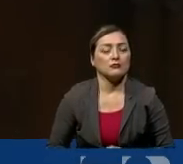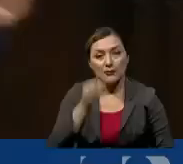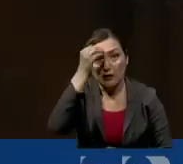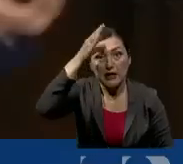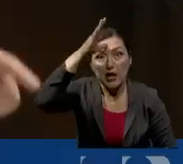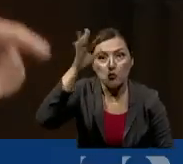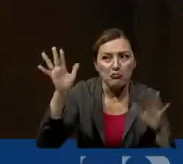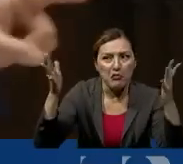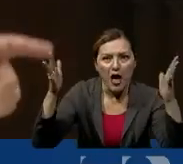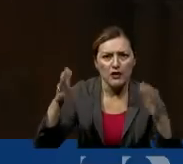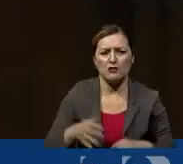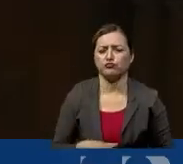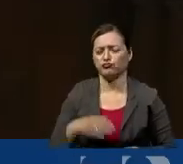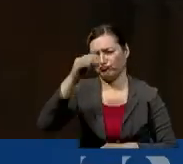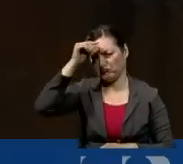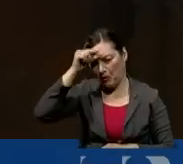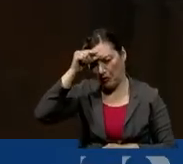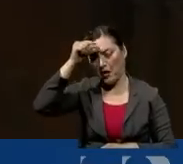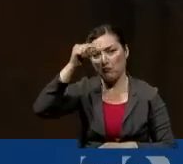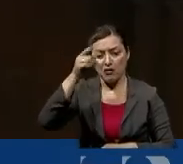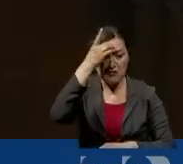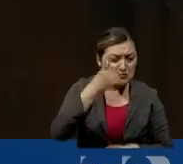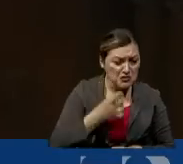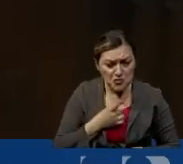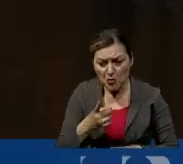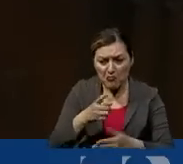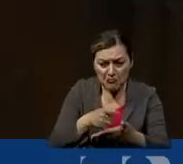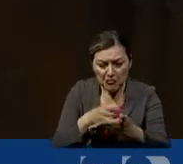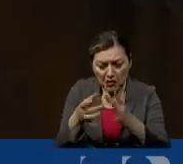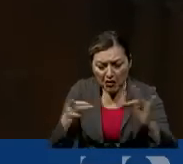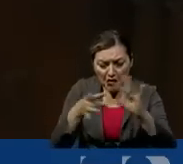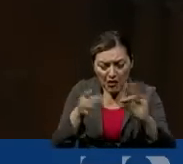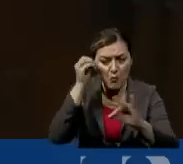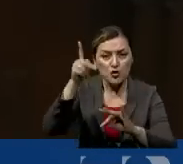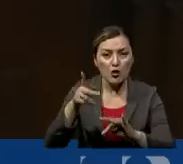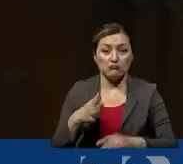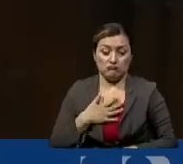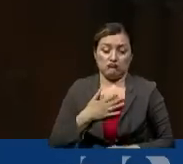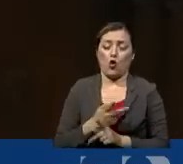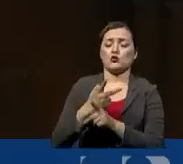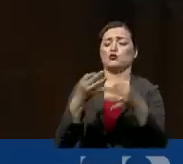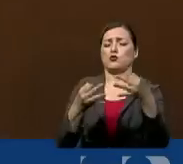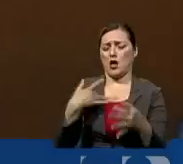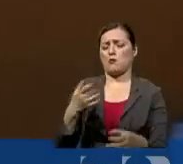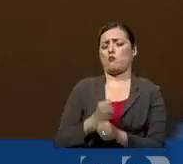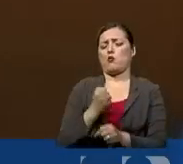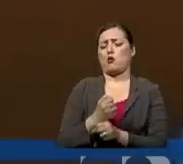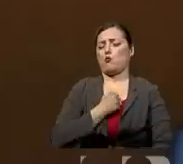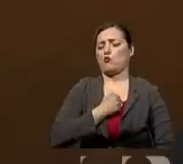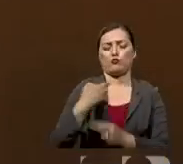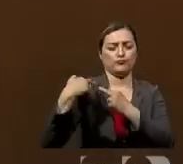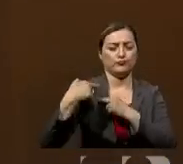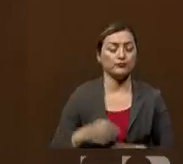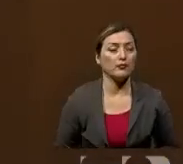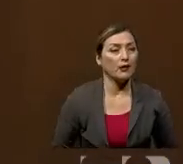intelectual para poder sentar un criterio jurisprudencial obligatorio. Eso hizo el Consejo de la Judicatura. Los